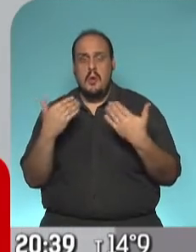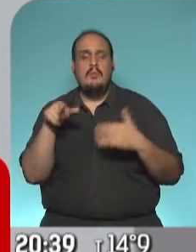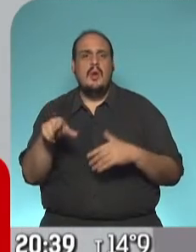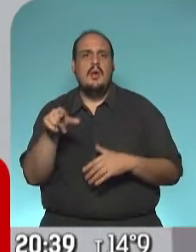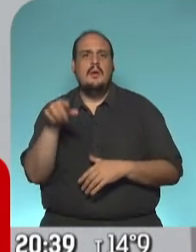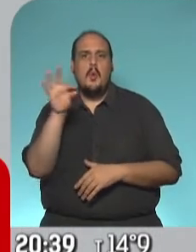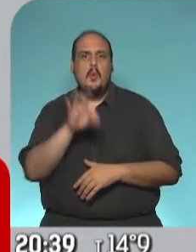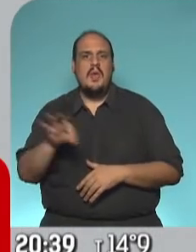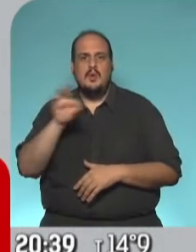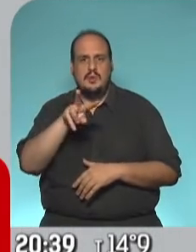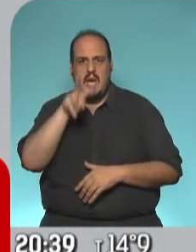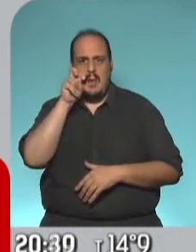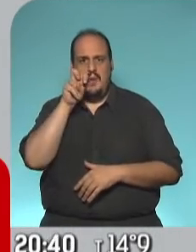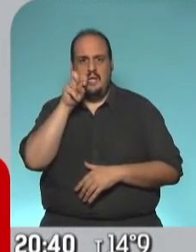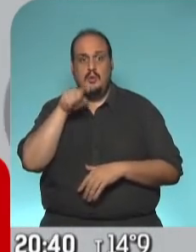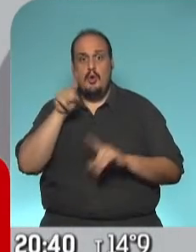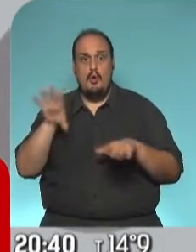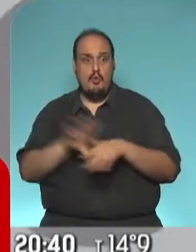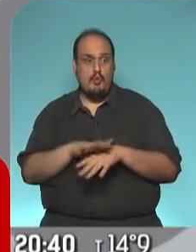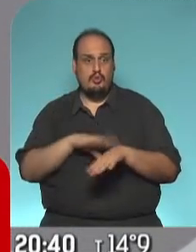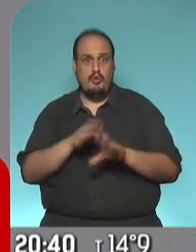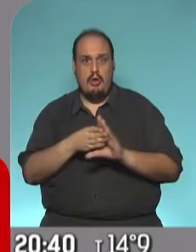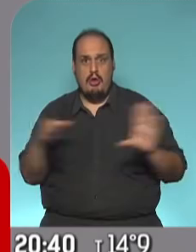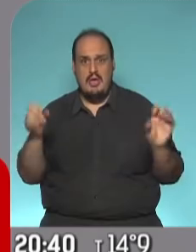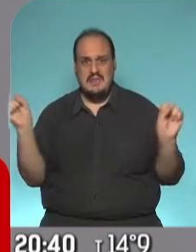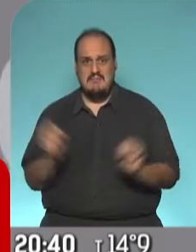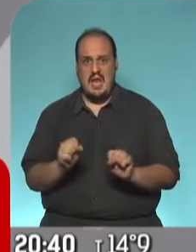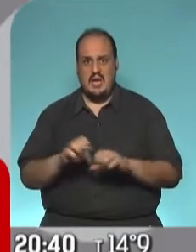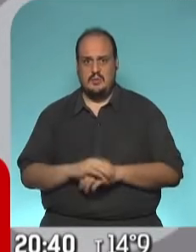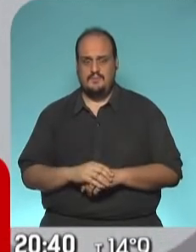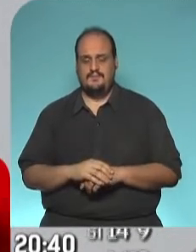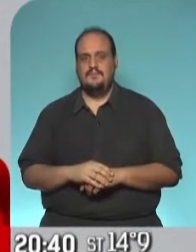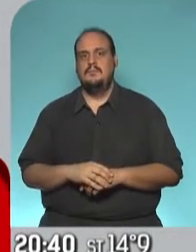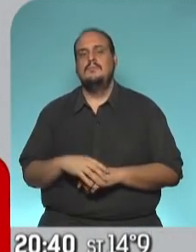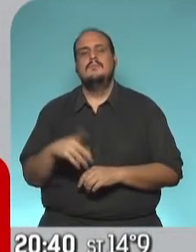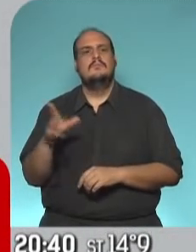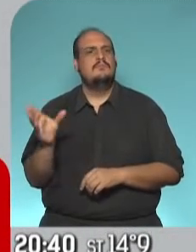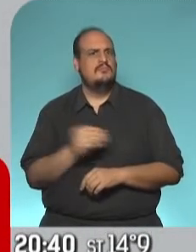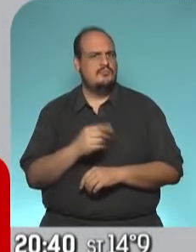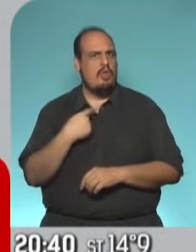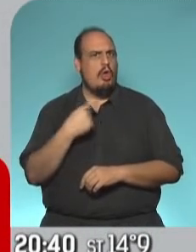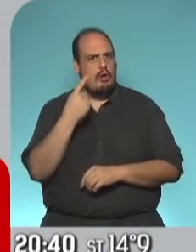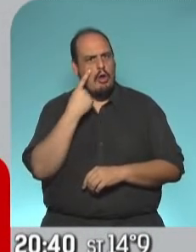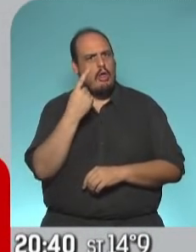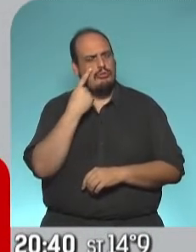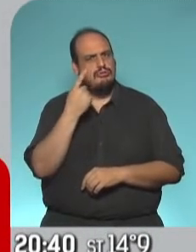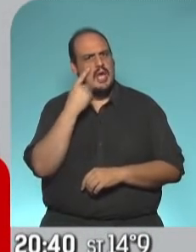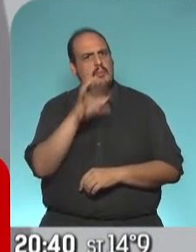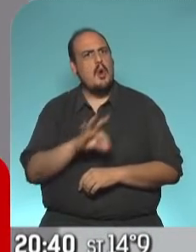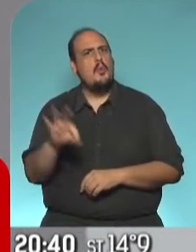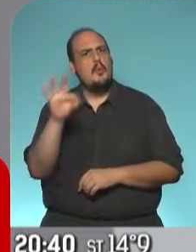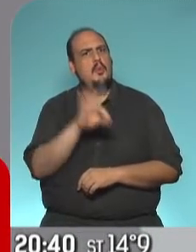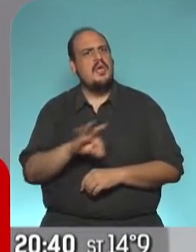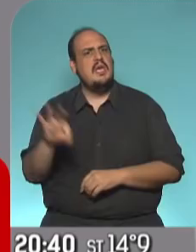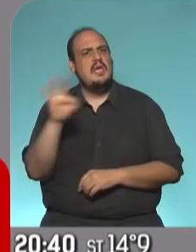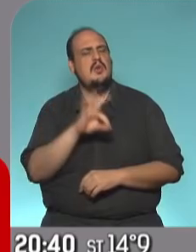virus respiratorio en época invernal. La complejidad que ya vamos conociendo todos que tiene este virus, que incluye